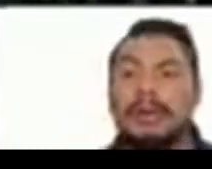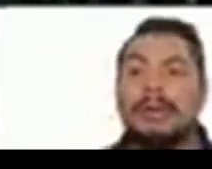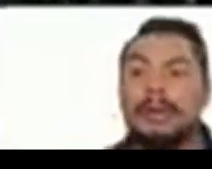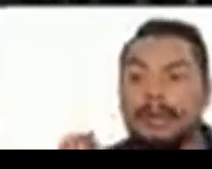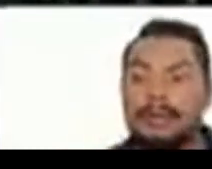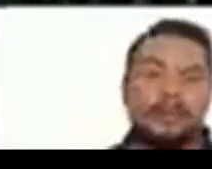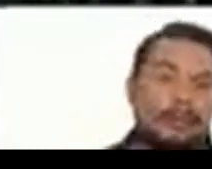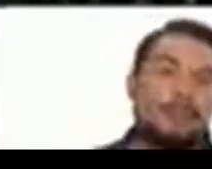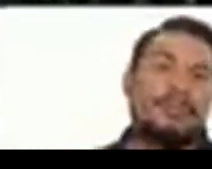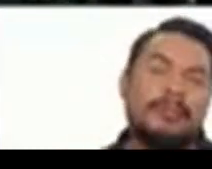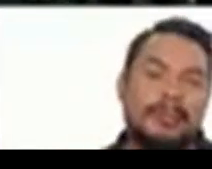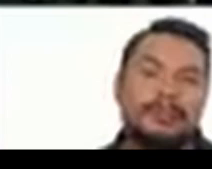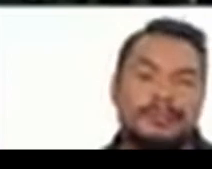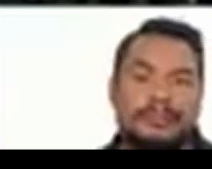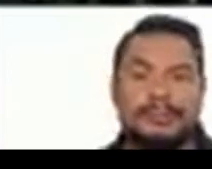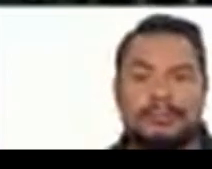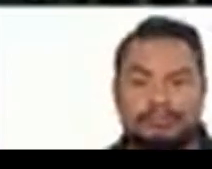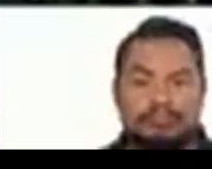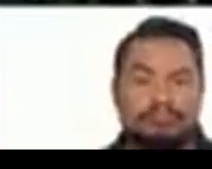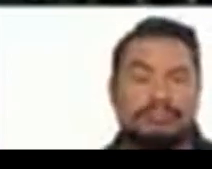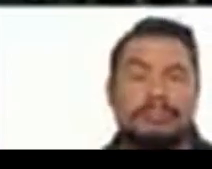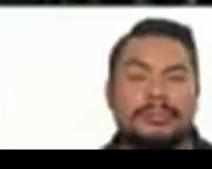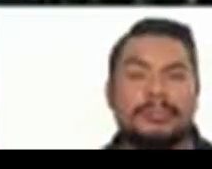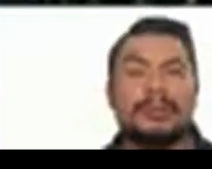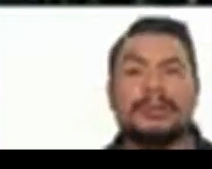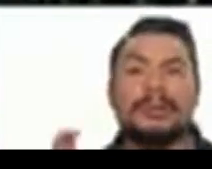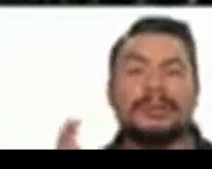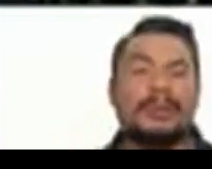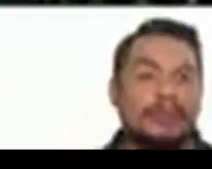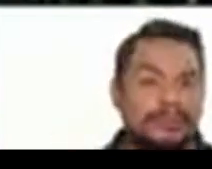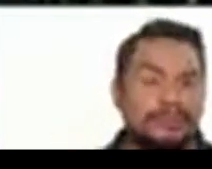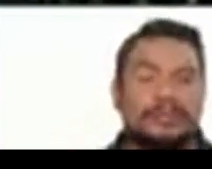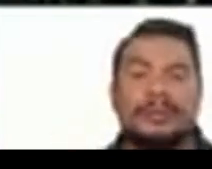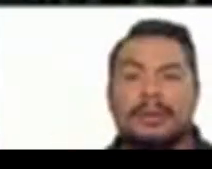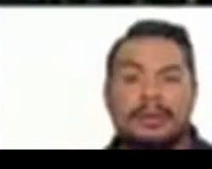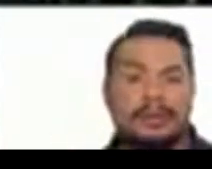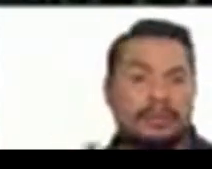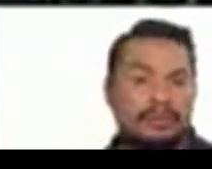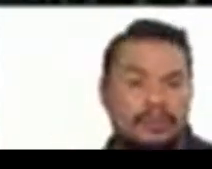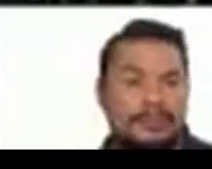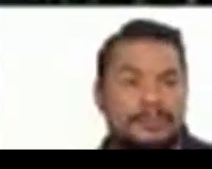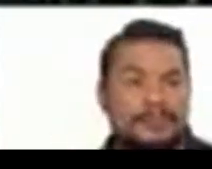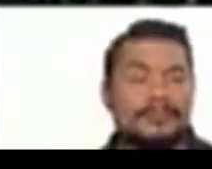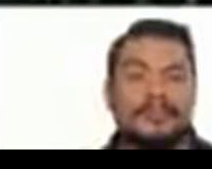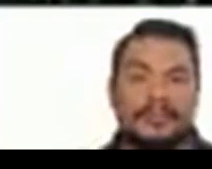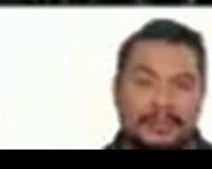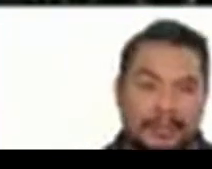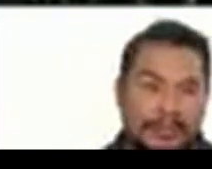y corresponsabilidad en áreas como salud, educación,